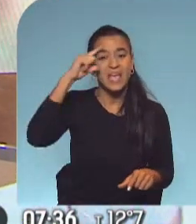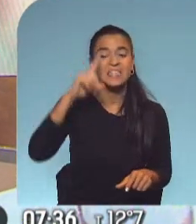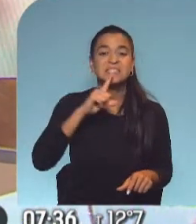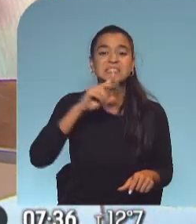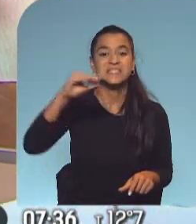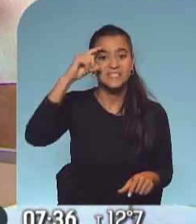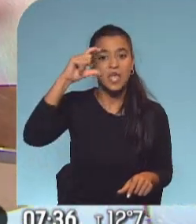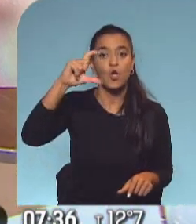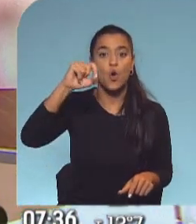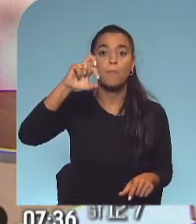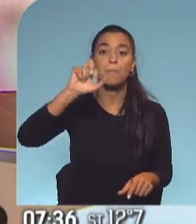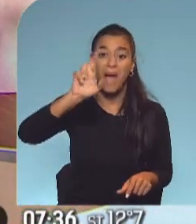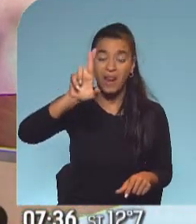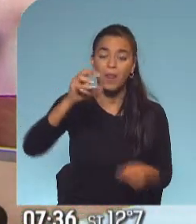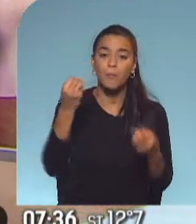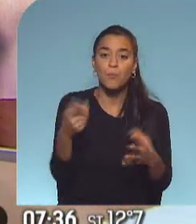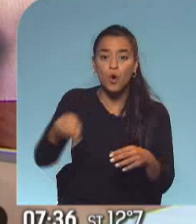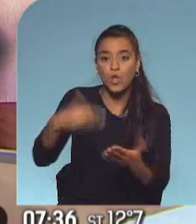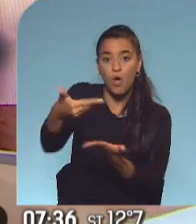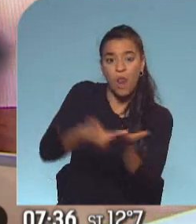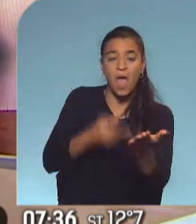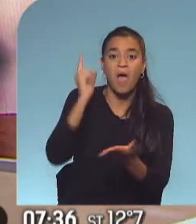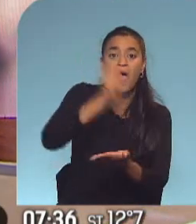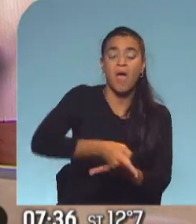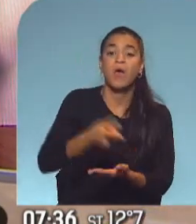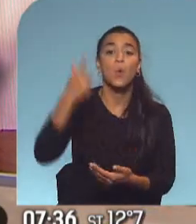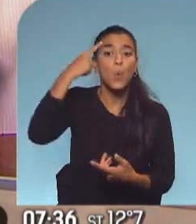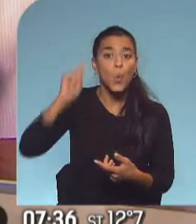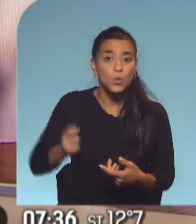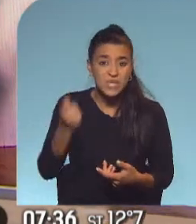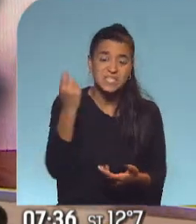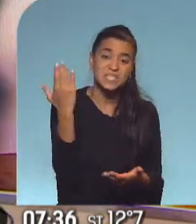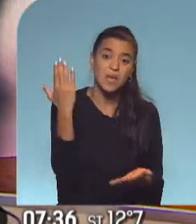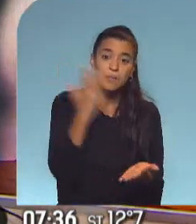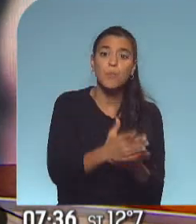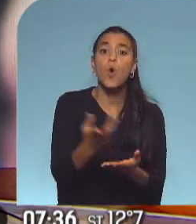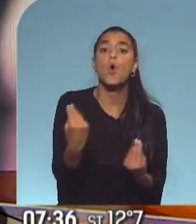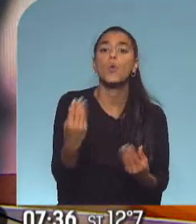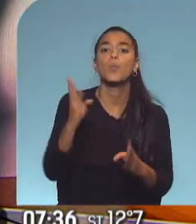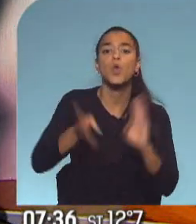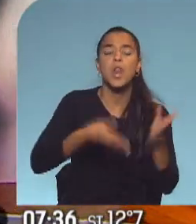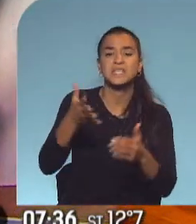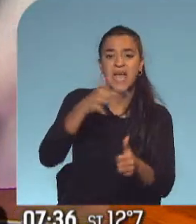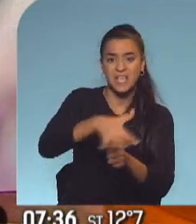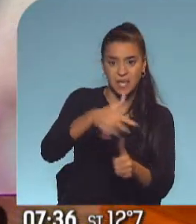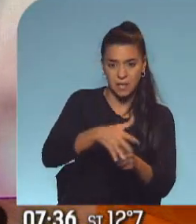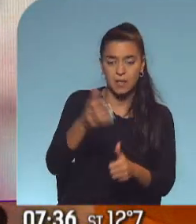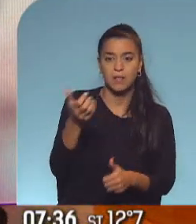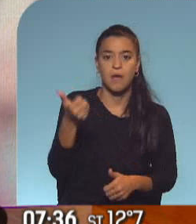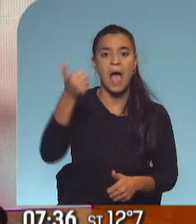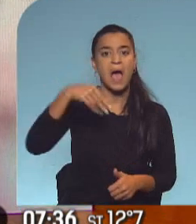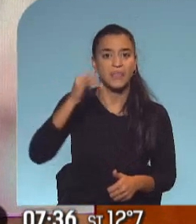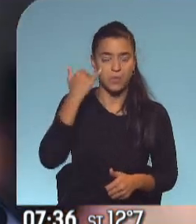llegó una cautelar dictada por la justicia por violencia de género. Andy, te cuenta los